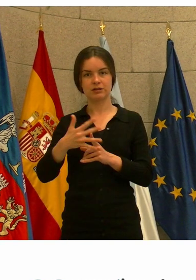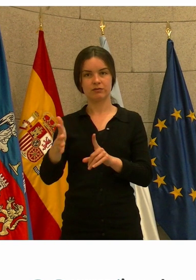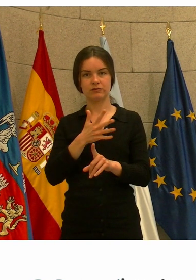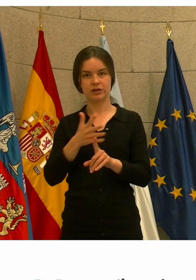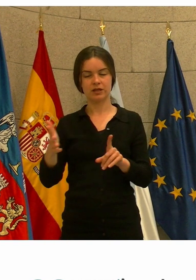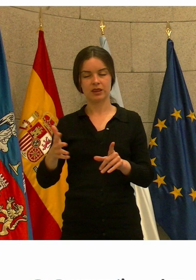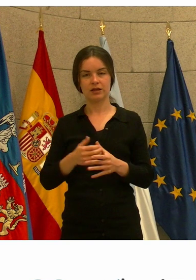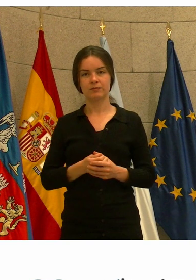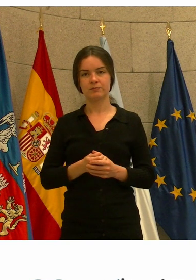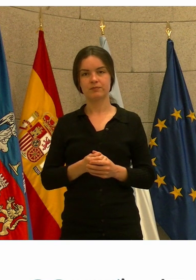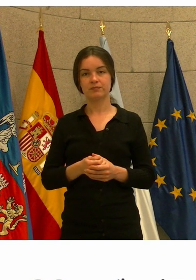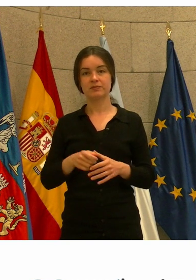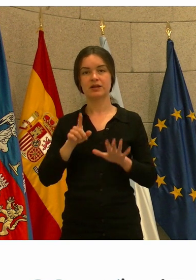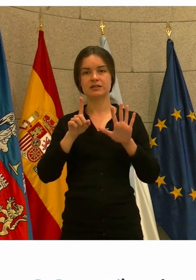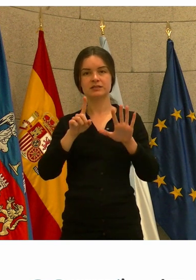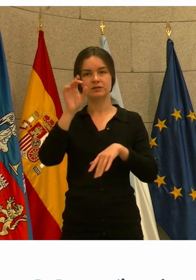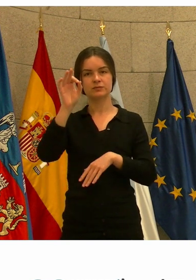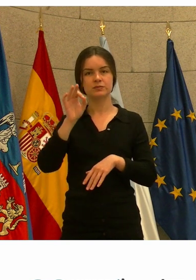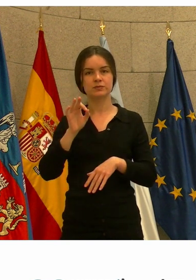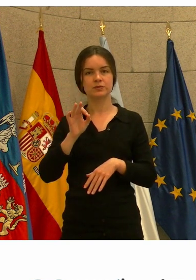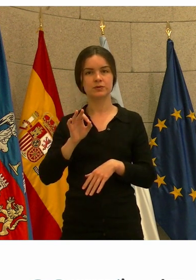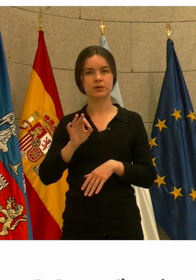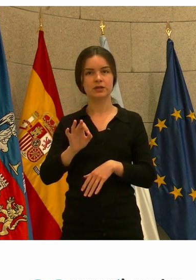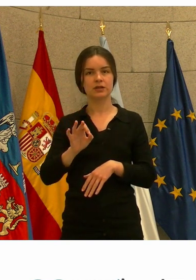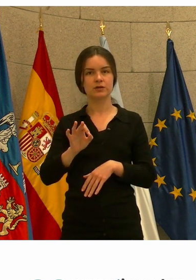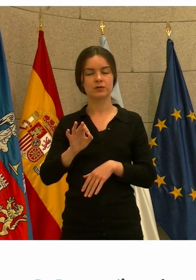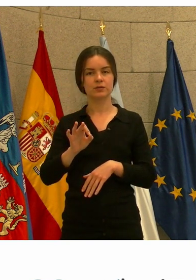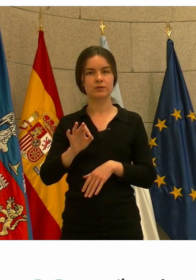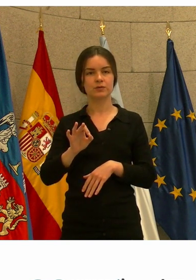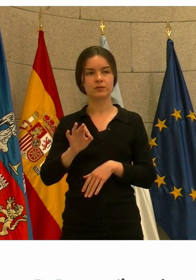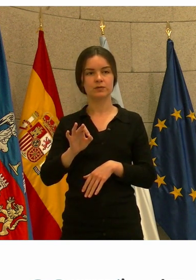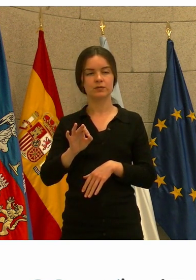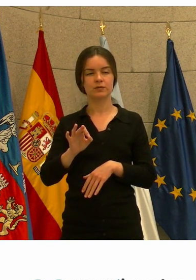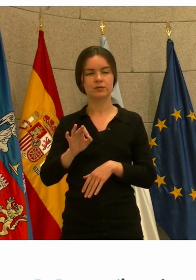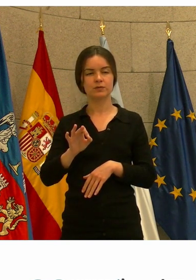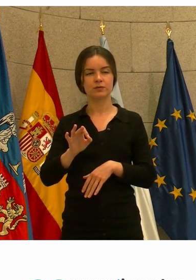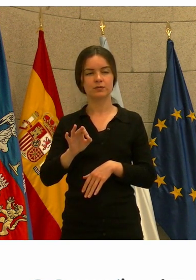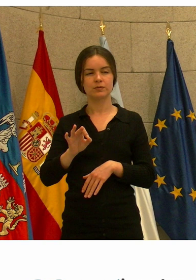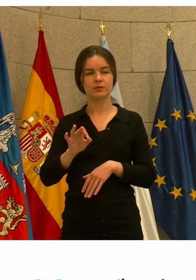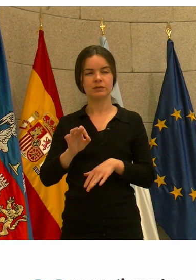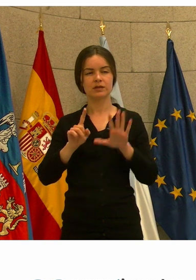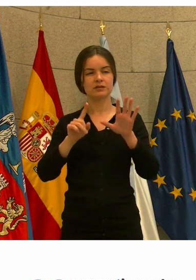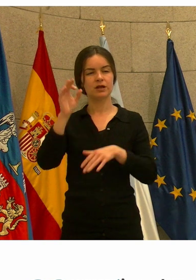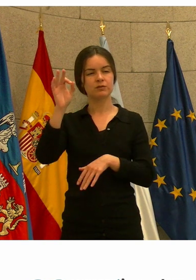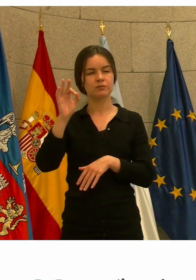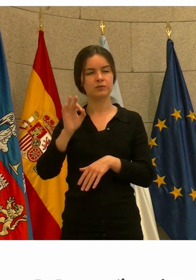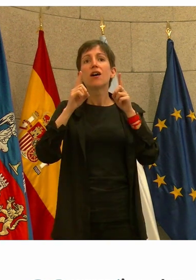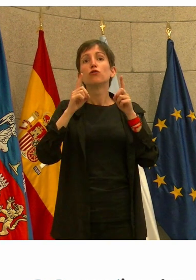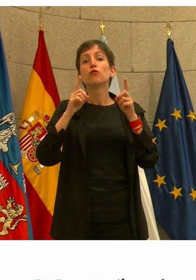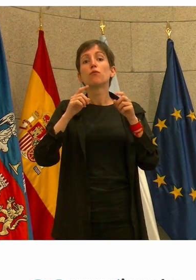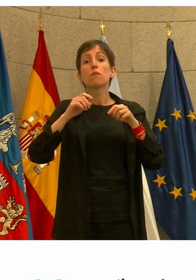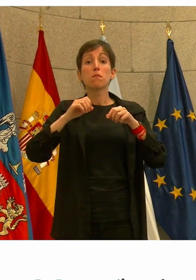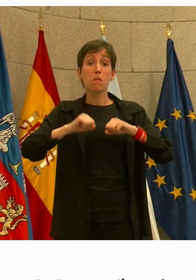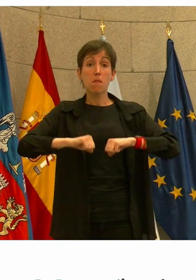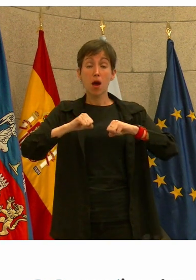futuro y el 6% aún pues creía que un golpe aislado Pues en el ámbito de la pareja no es no es violencia